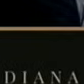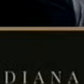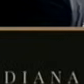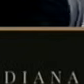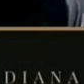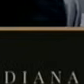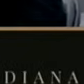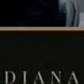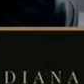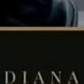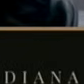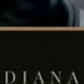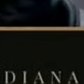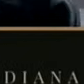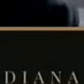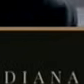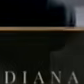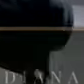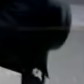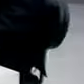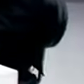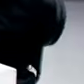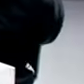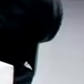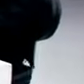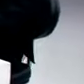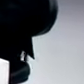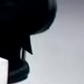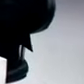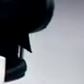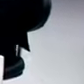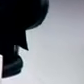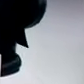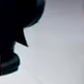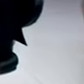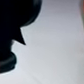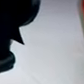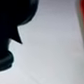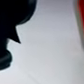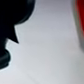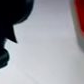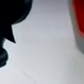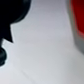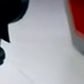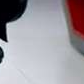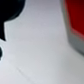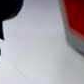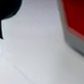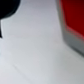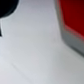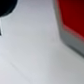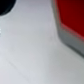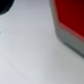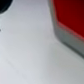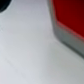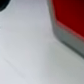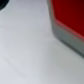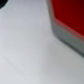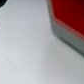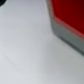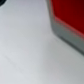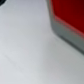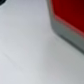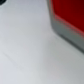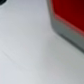Con dos varones. Ah, bueno, listo, ya está. Equidad de género. Equidad de género, ¿no? Muy ahí bien. Ahí está. Una de las tantas danzas que tiene nuestro país, rico